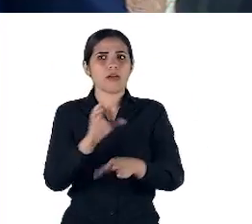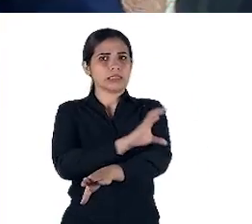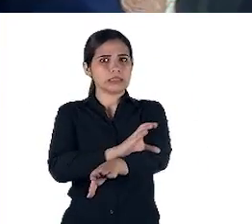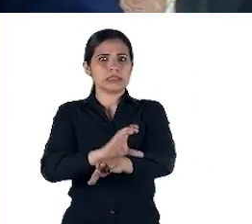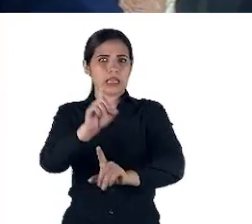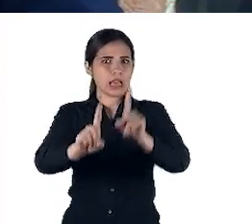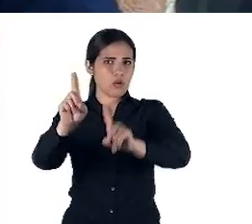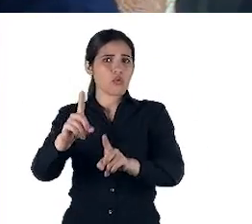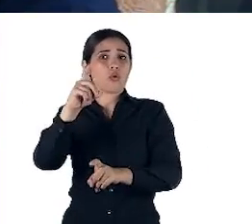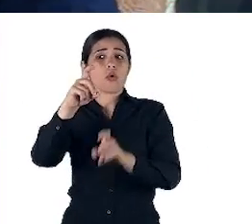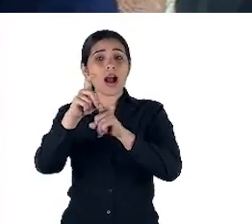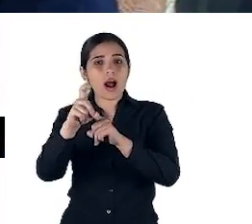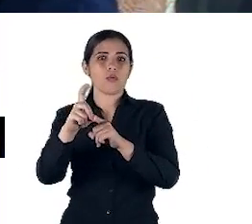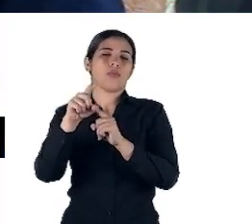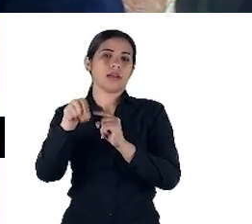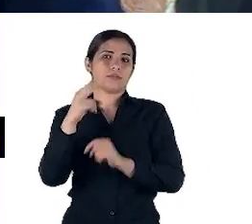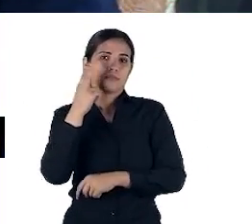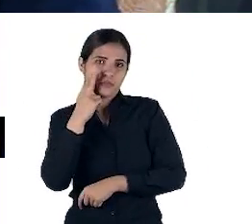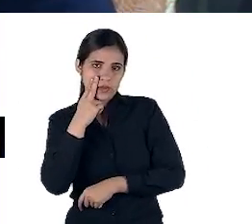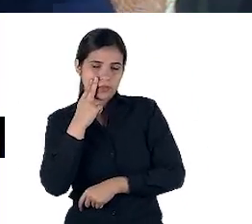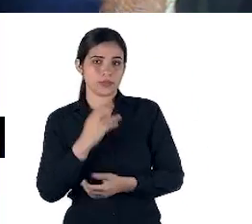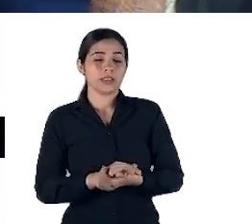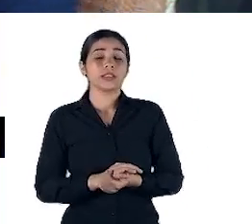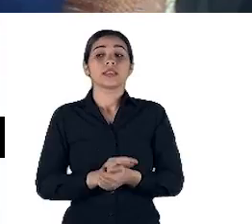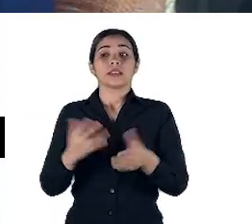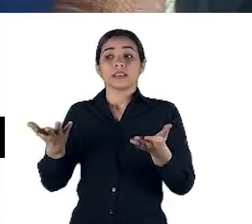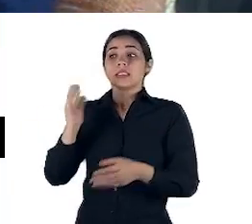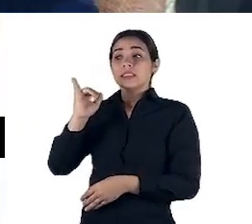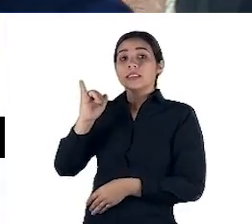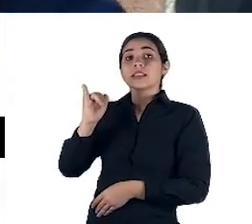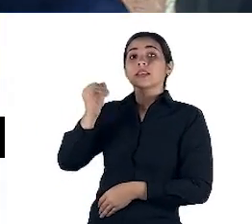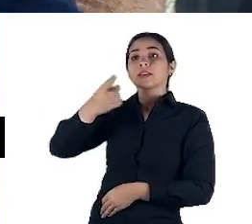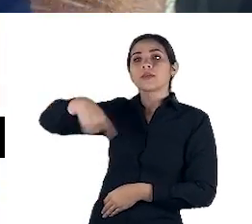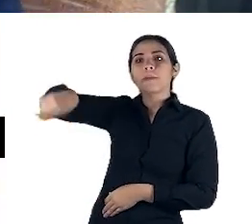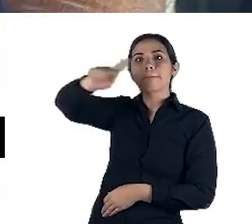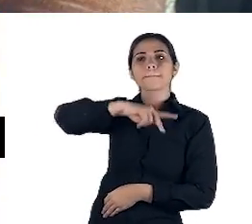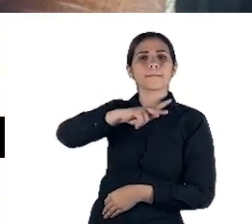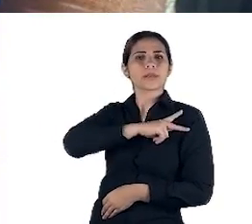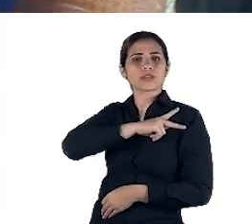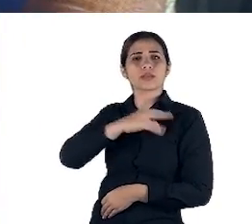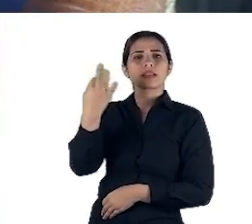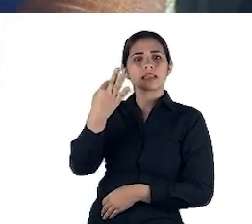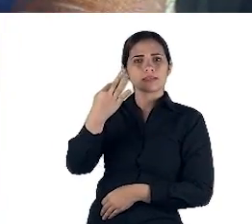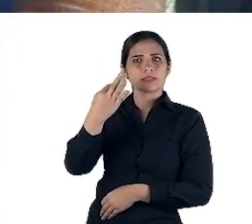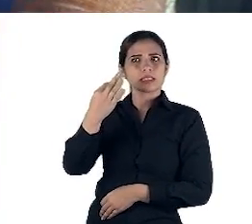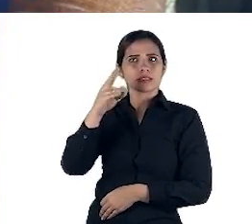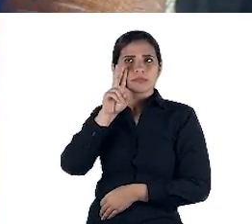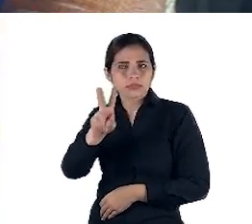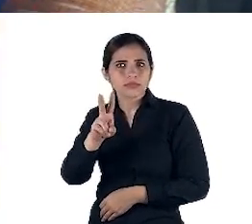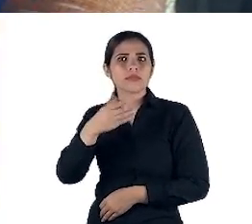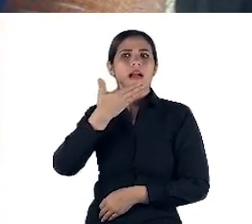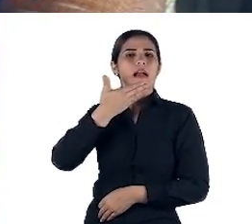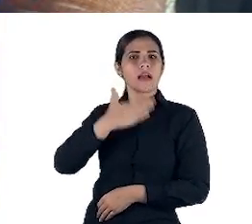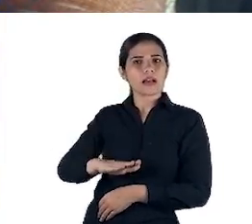Es muy importante que la gente que está al otro lado pueda entender no solamente lo que venimos hablando a diario de